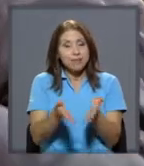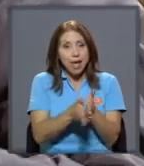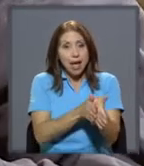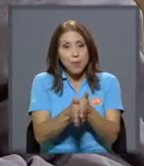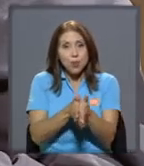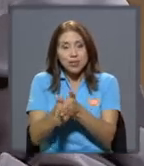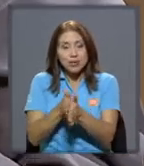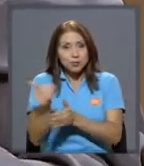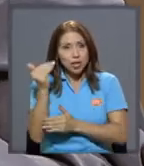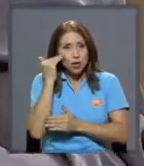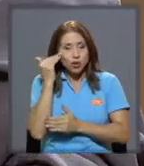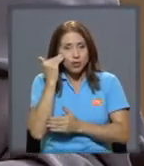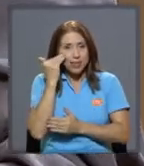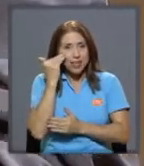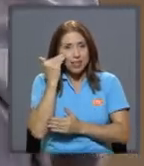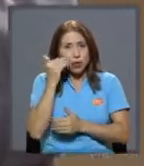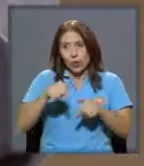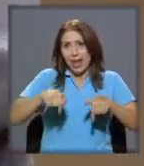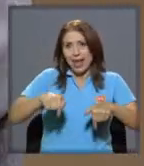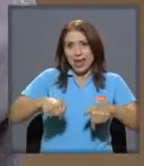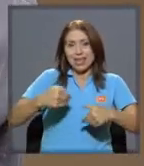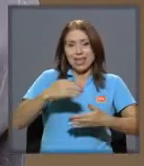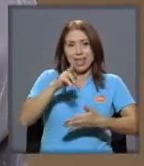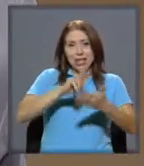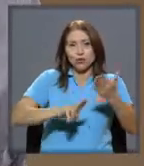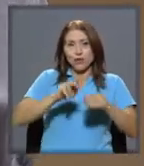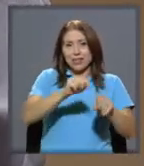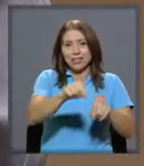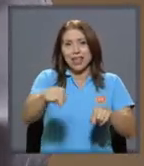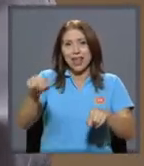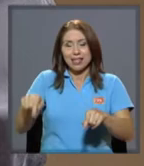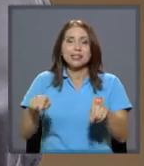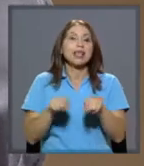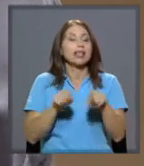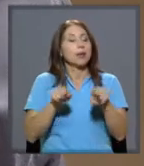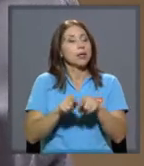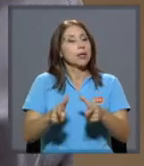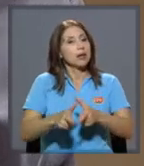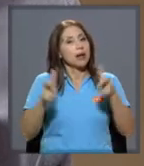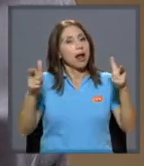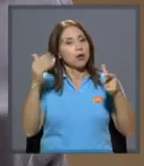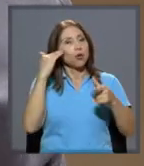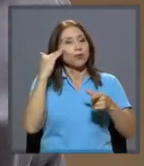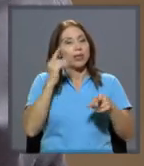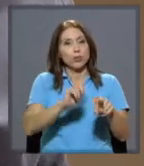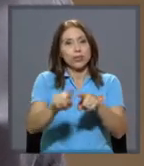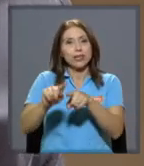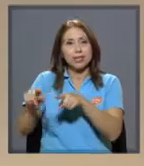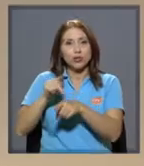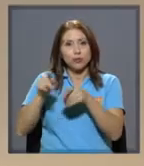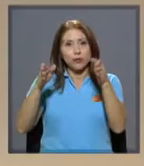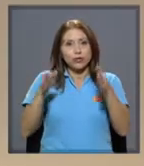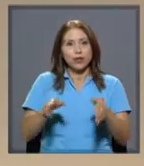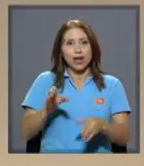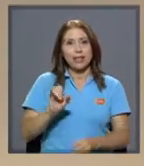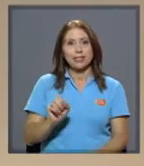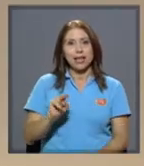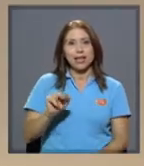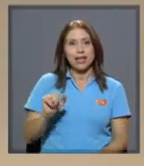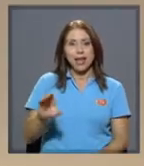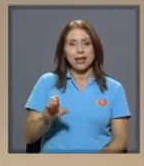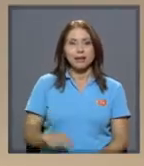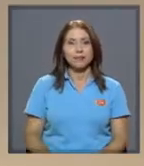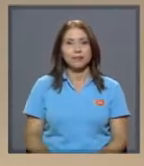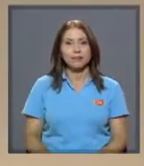aprovechamos tanto el conocimiento que hay aquí en las universidades como el gran conocimiento que tienen los distintos profesionales en el INEC. Y ahí de nuevo habría